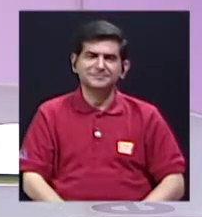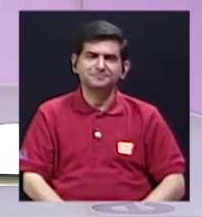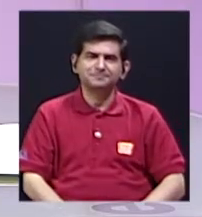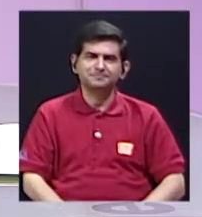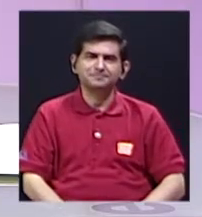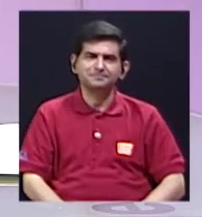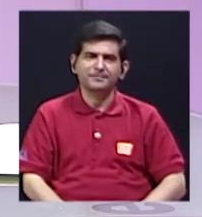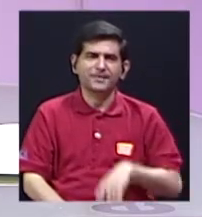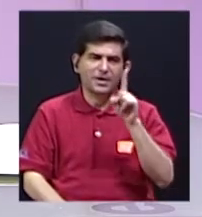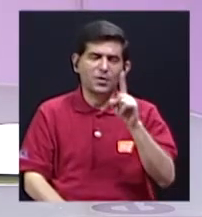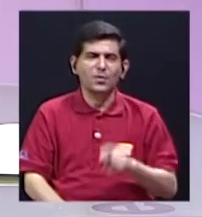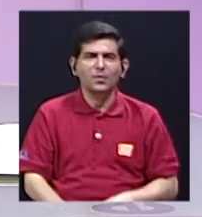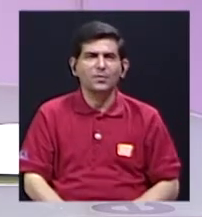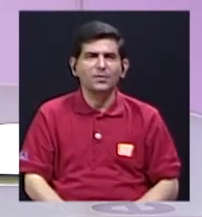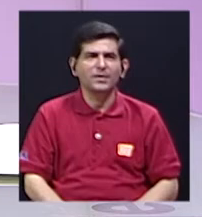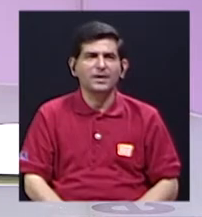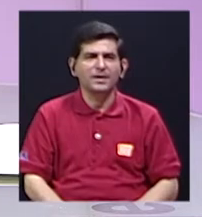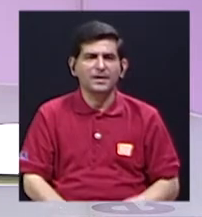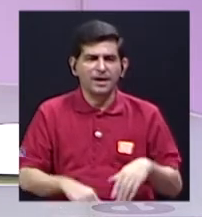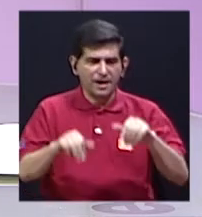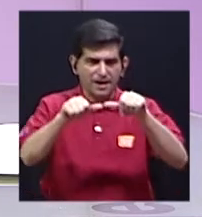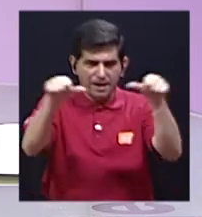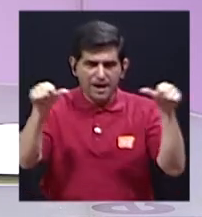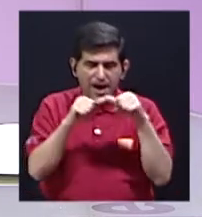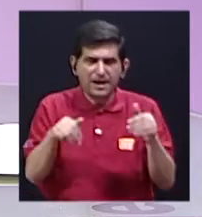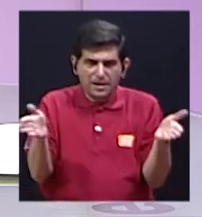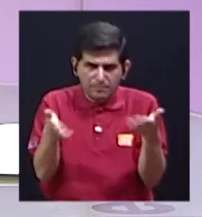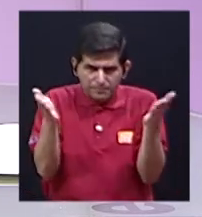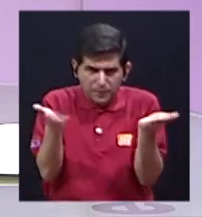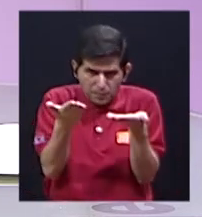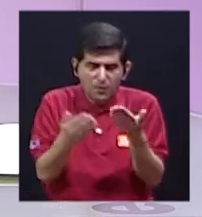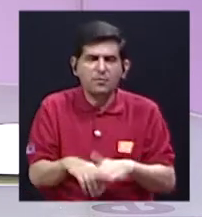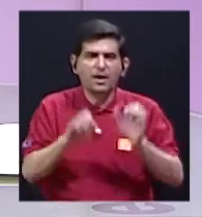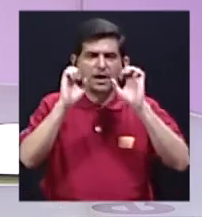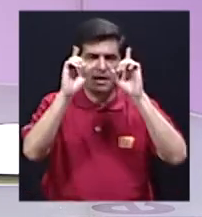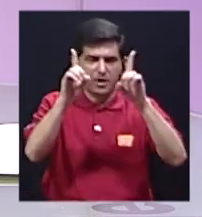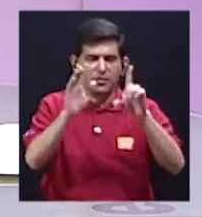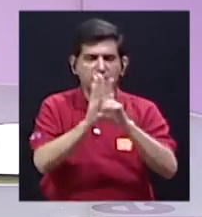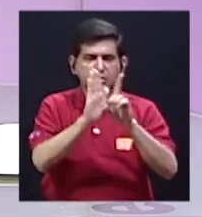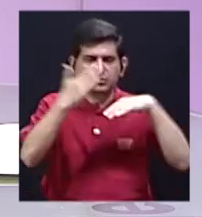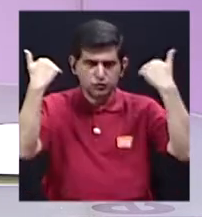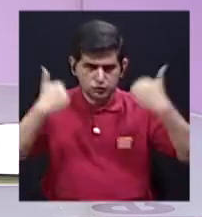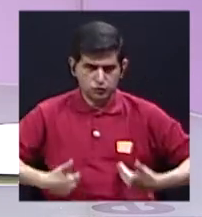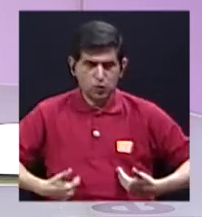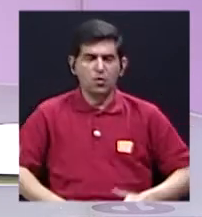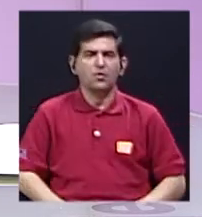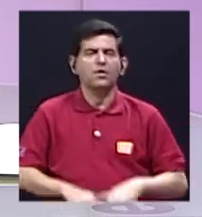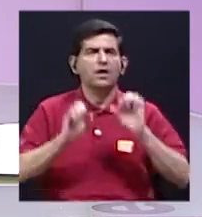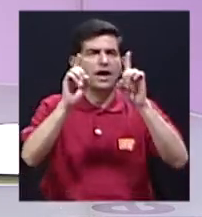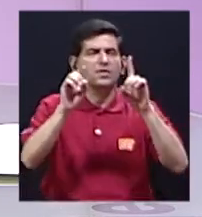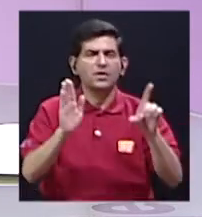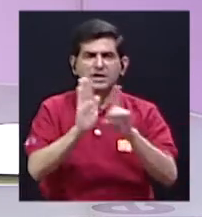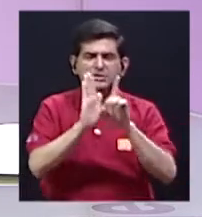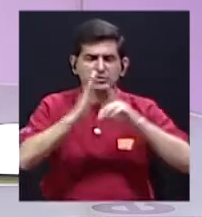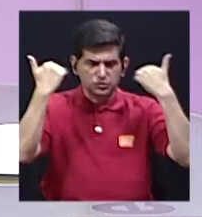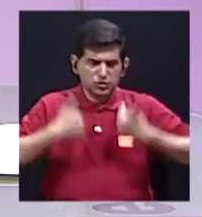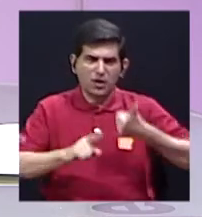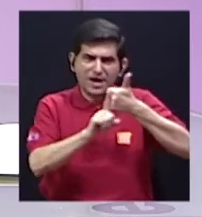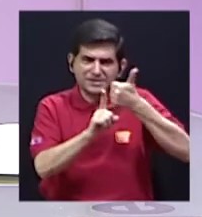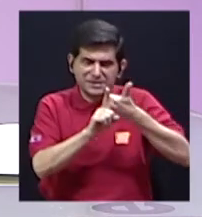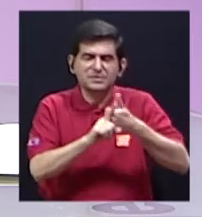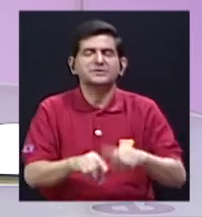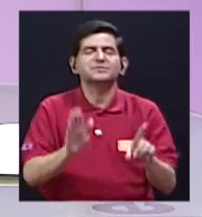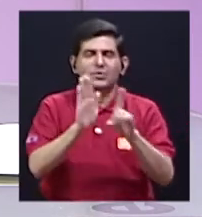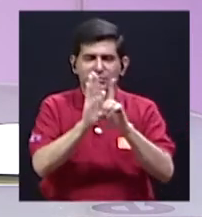una dirección de promoción que busca también la educación en derechos humanos la educación en derechos humanos es en sí mismo un